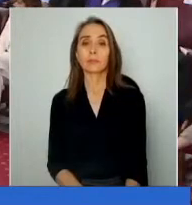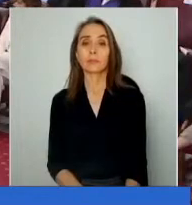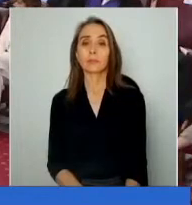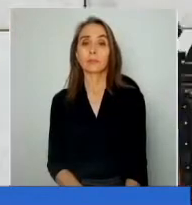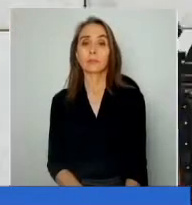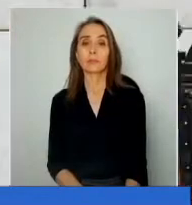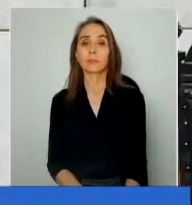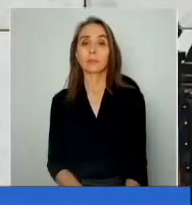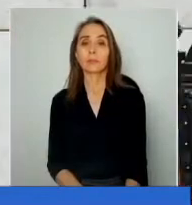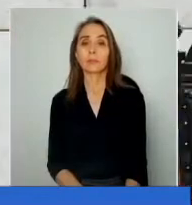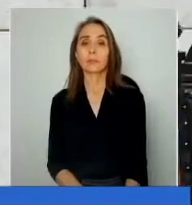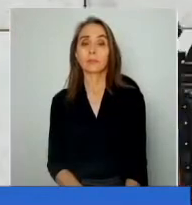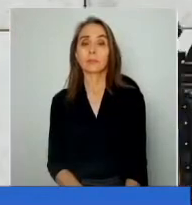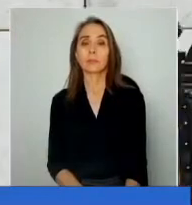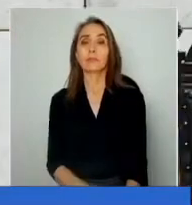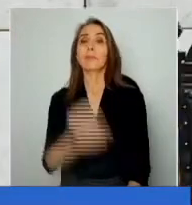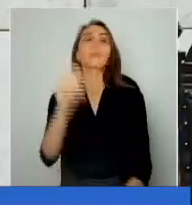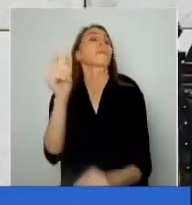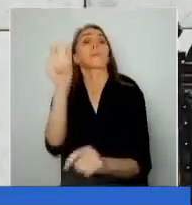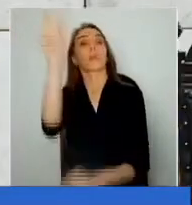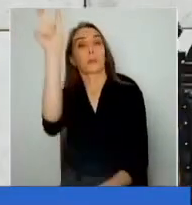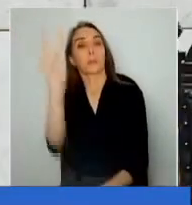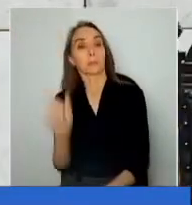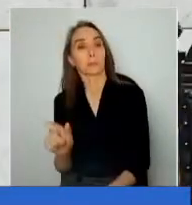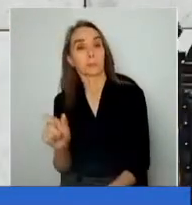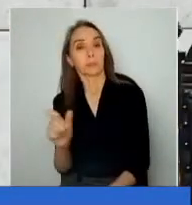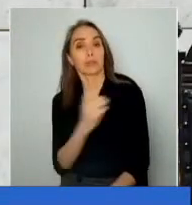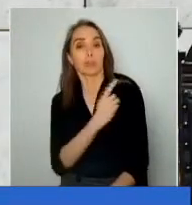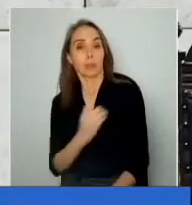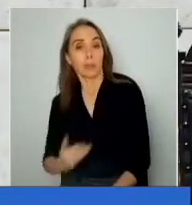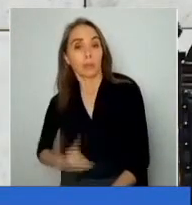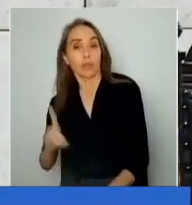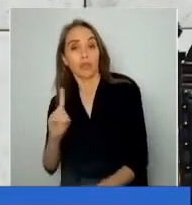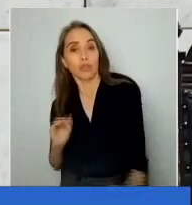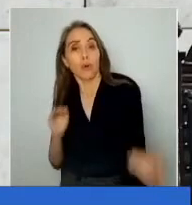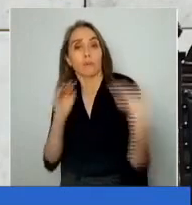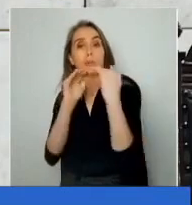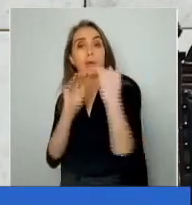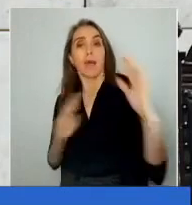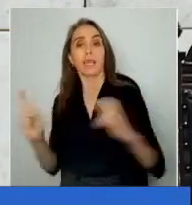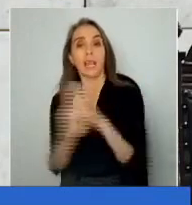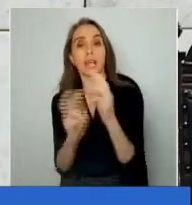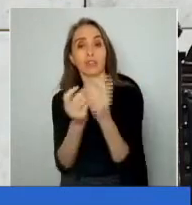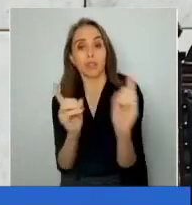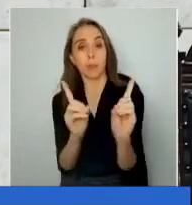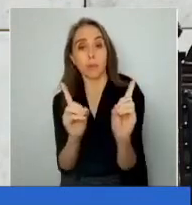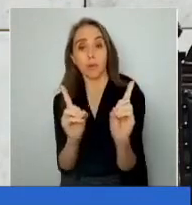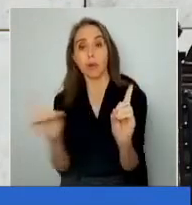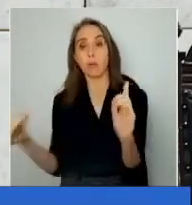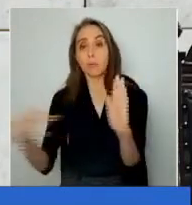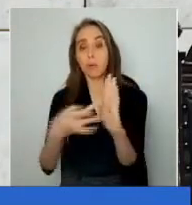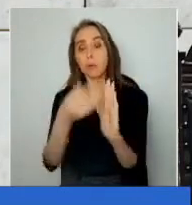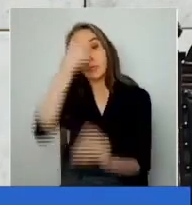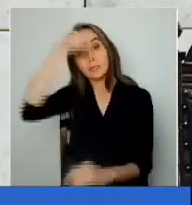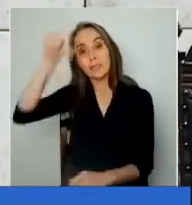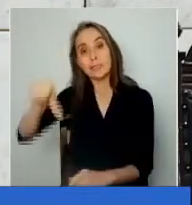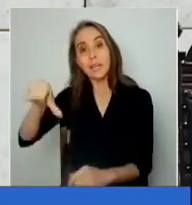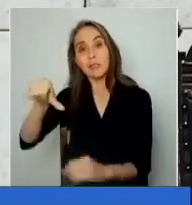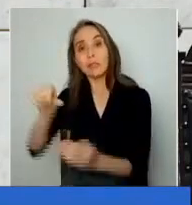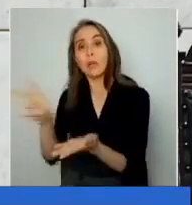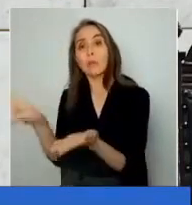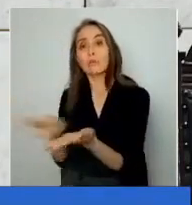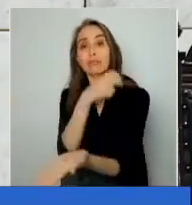Quién no esté a la altura de la convivencia democrática será sancionado hasta la mitad de su sueldo